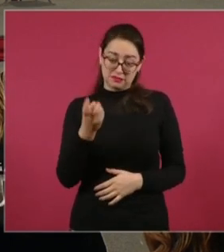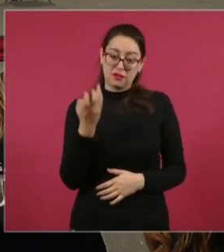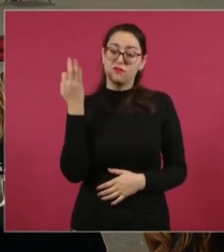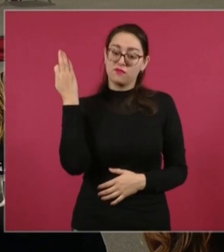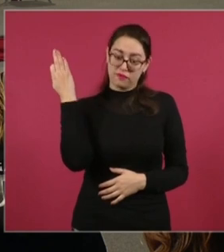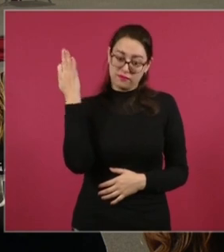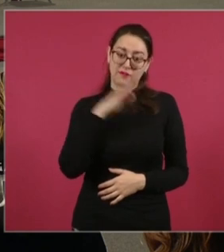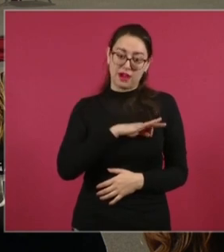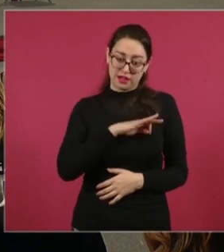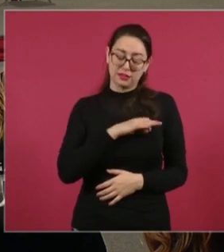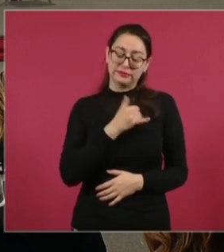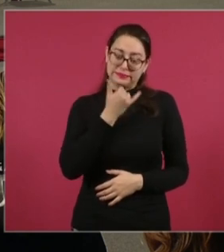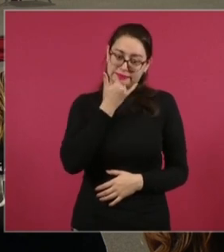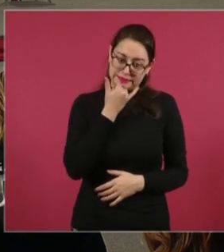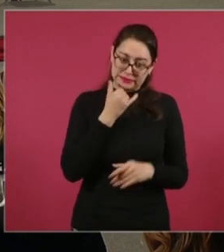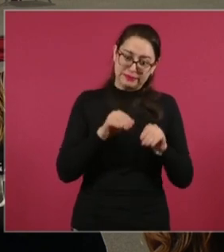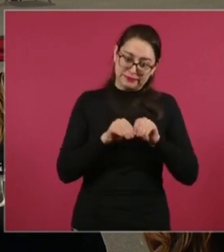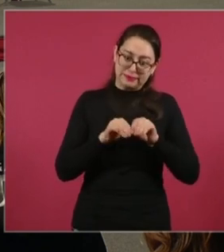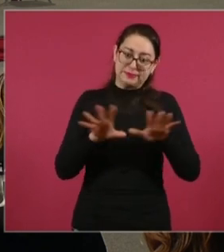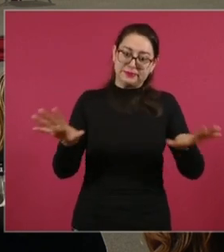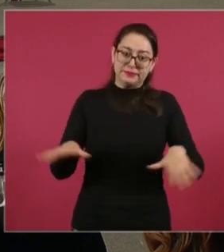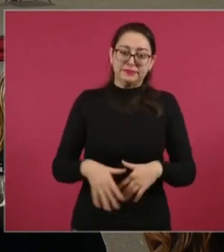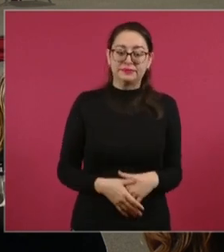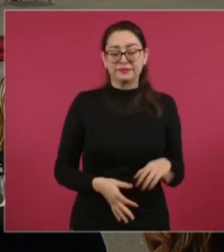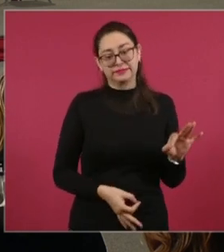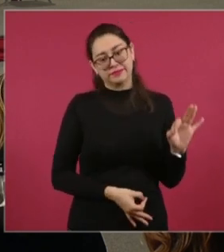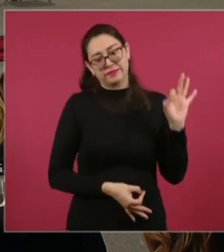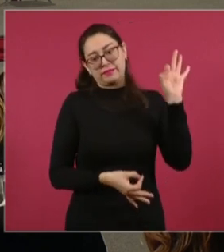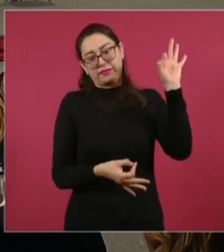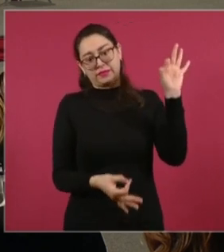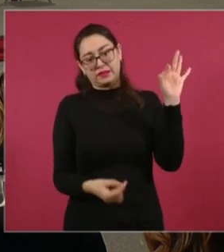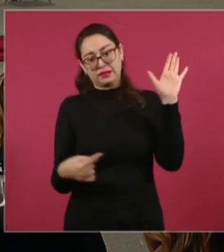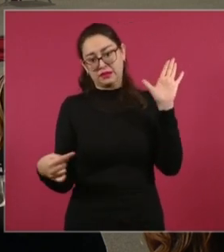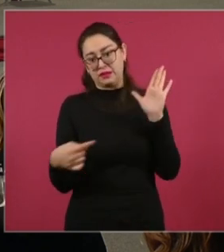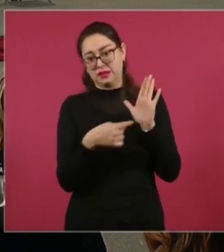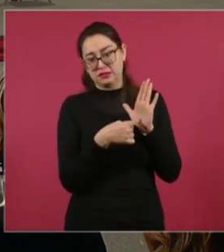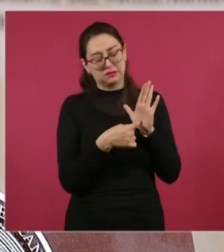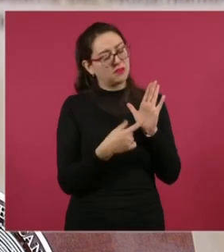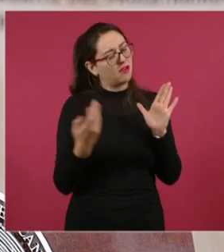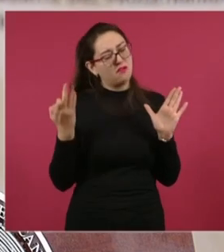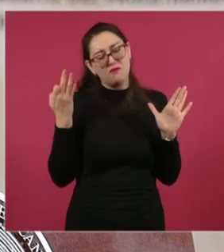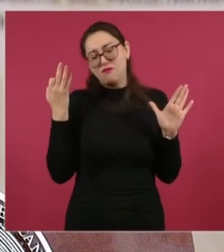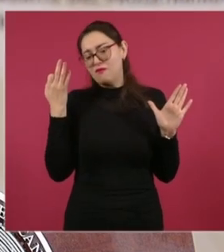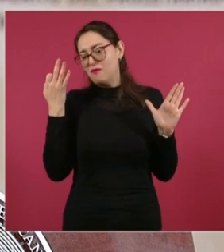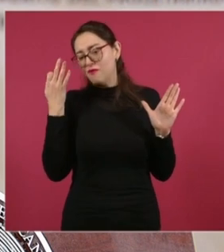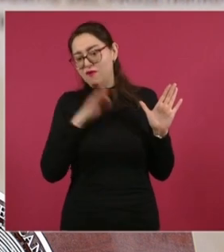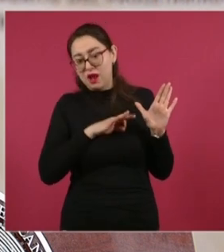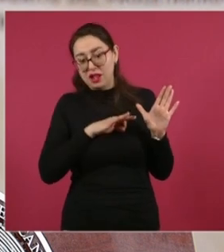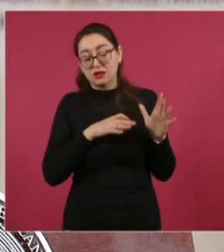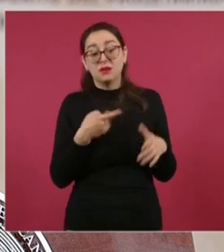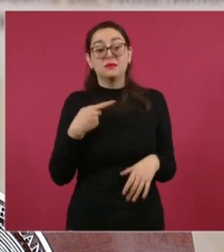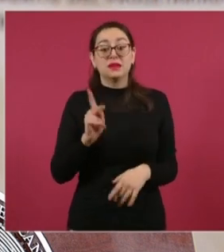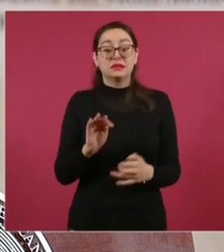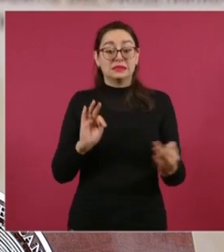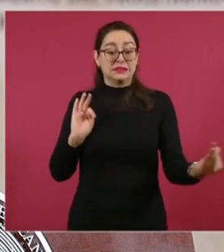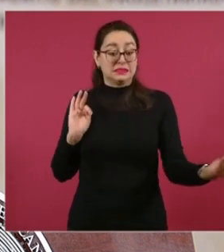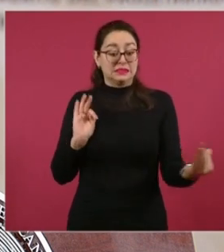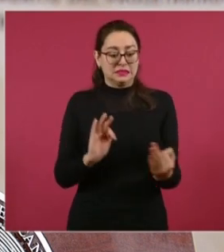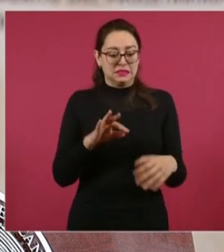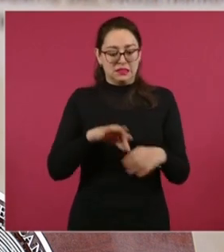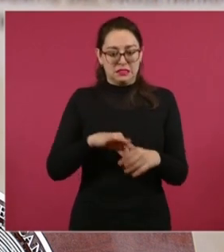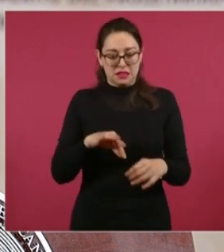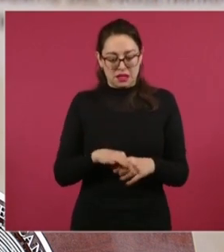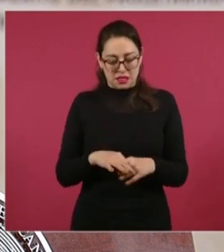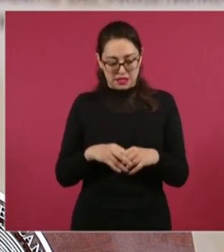aquí en la pantalla, es más falso que un título de Santo Domingo. Pero son tiempos electorales y usan